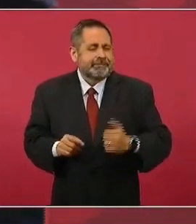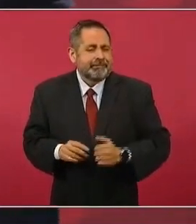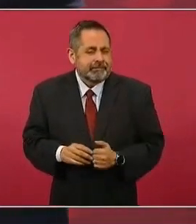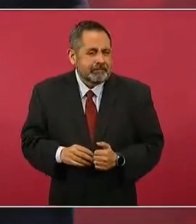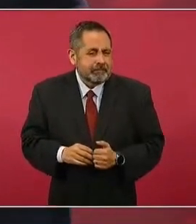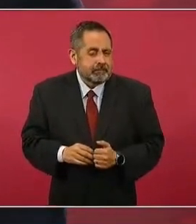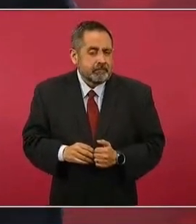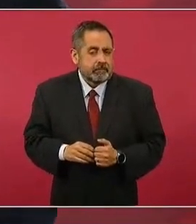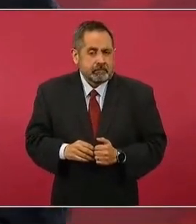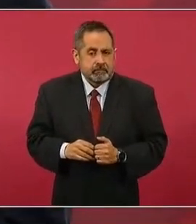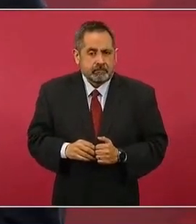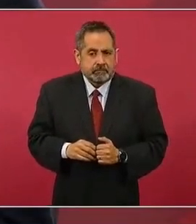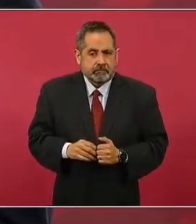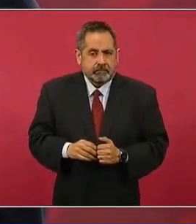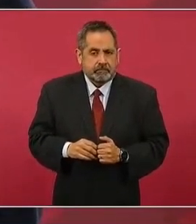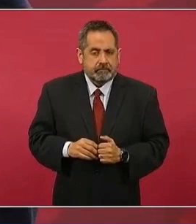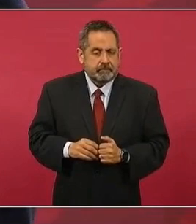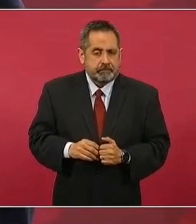Se